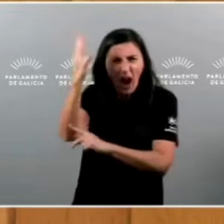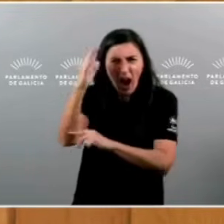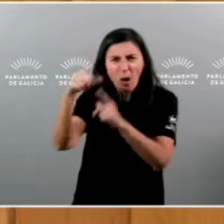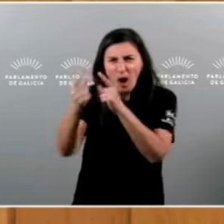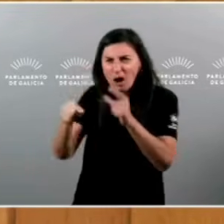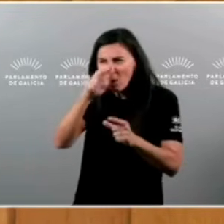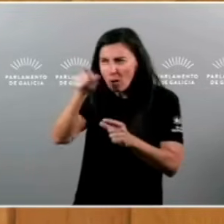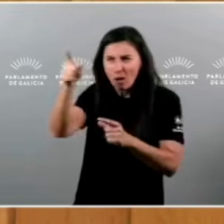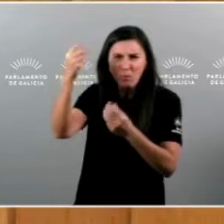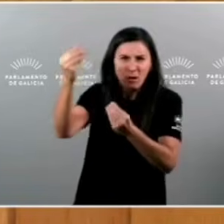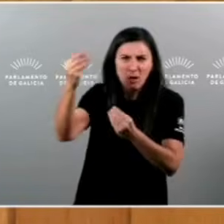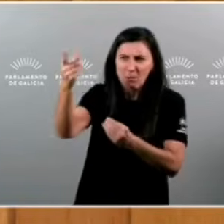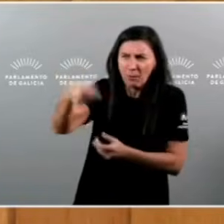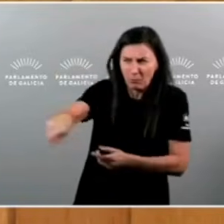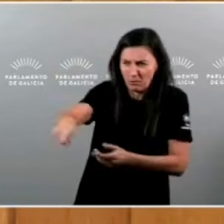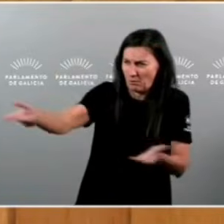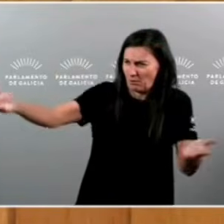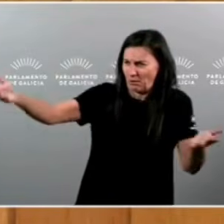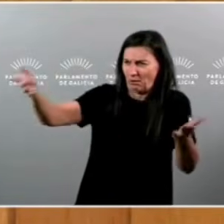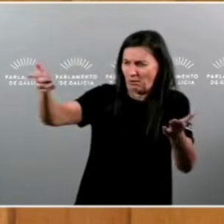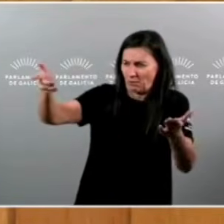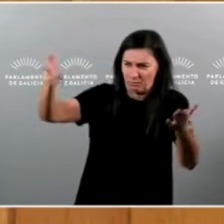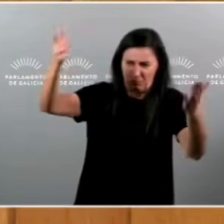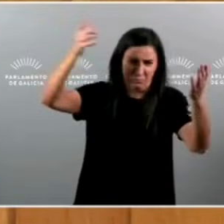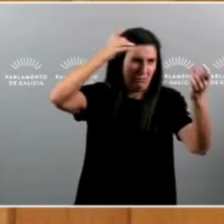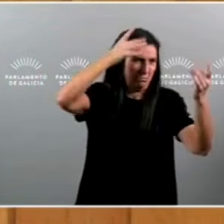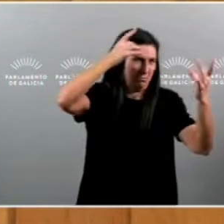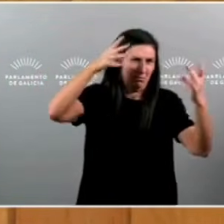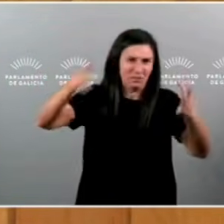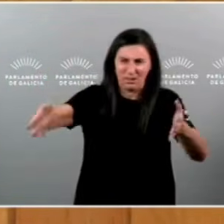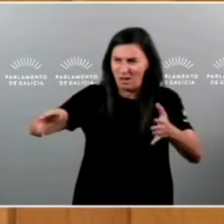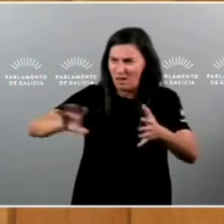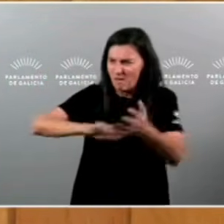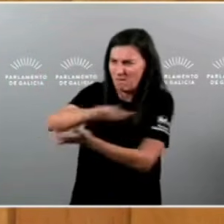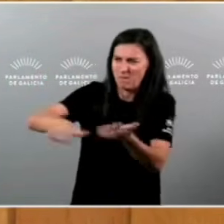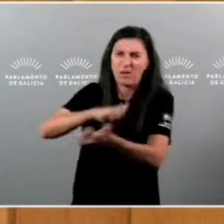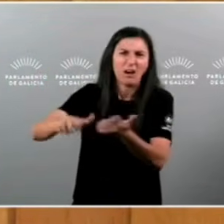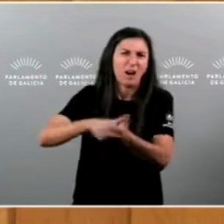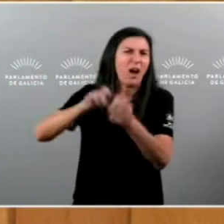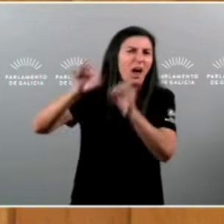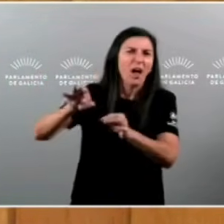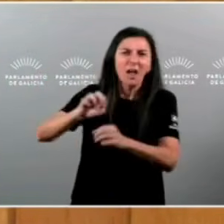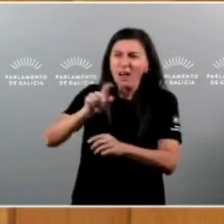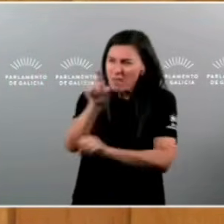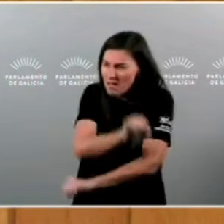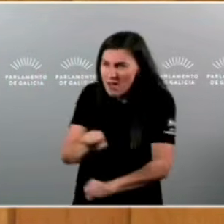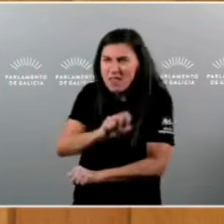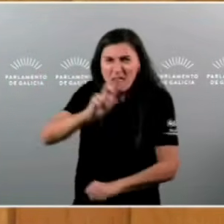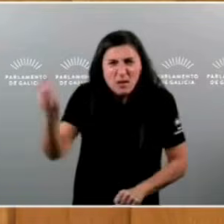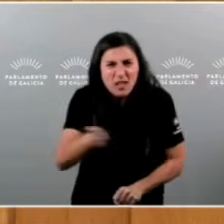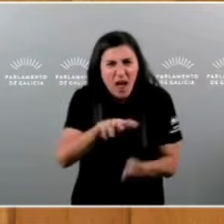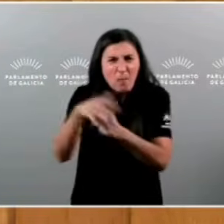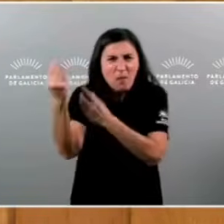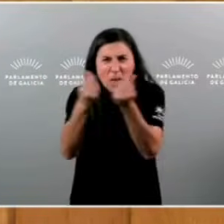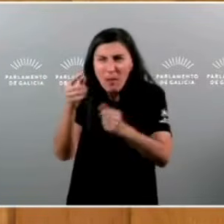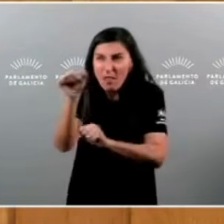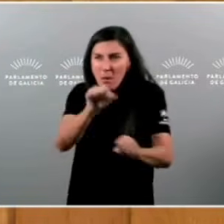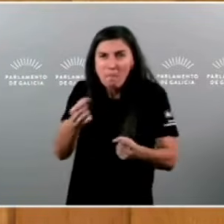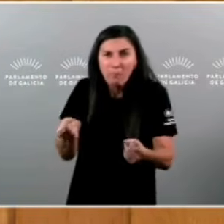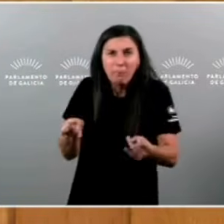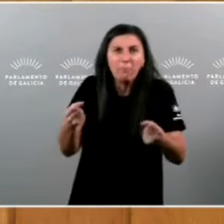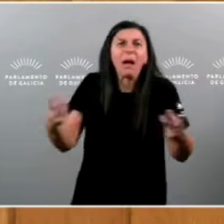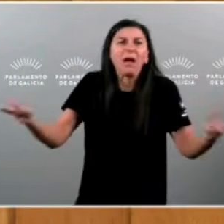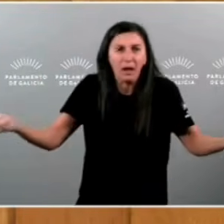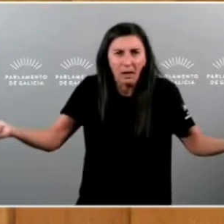Caleborrocas? Que defendedes? Algaradas e alborotadores? A diversidade e o medio ambiente? Non,